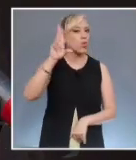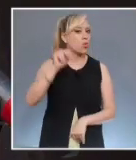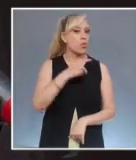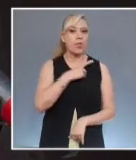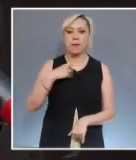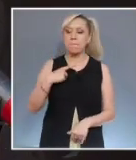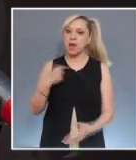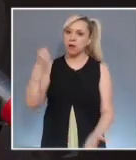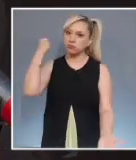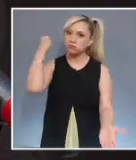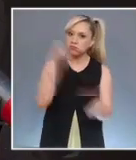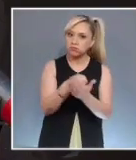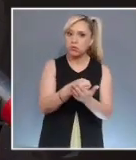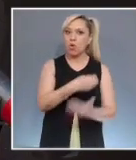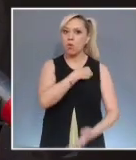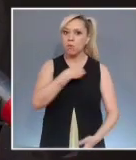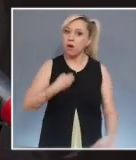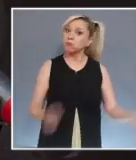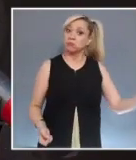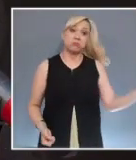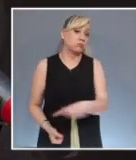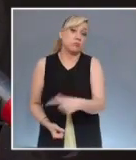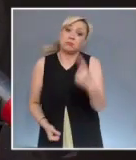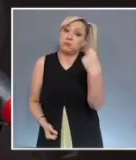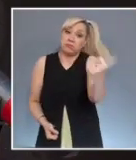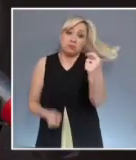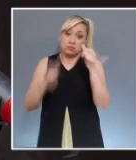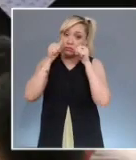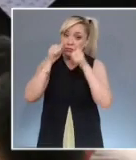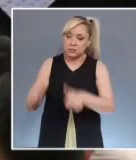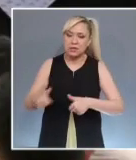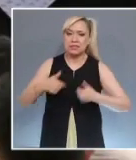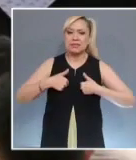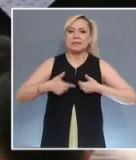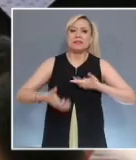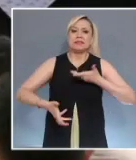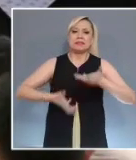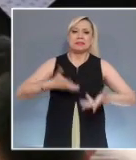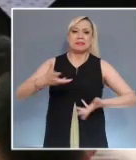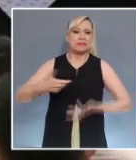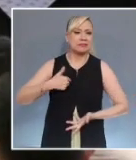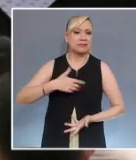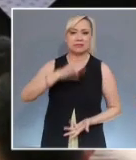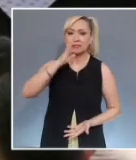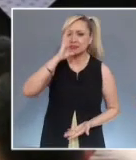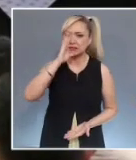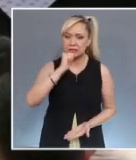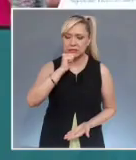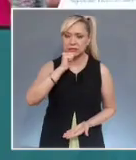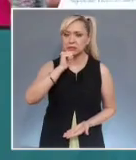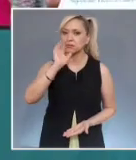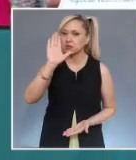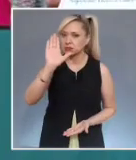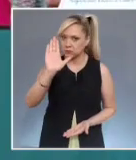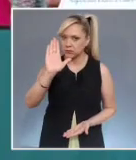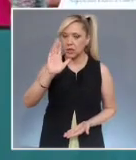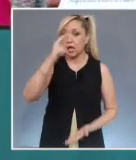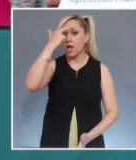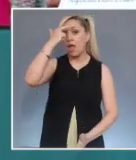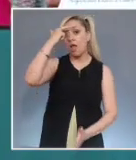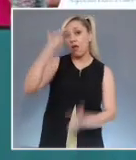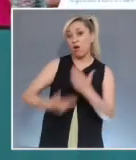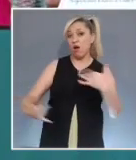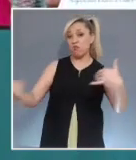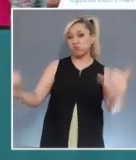comportarse en contradicción con ellas no es el derecho de desobedecer la ley en